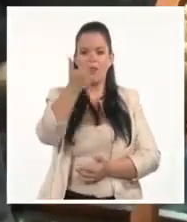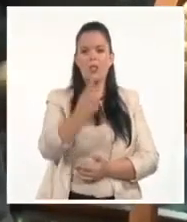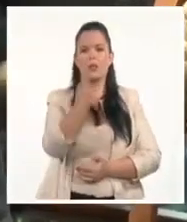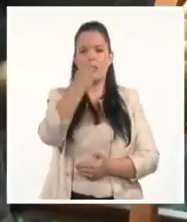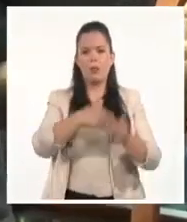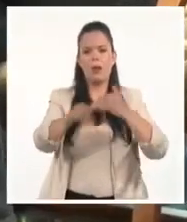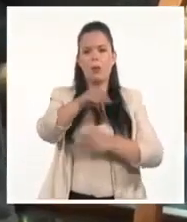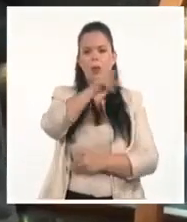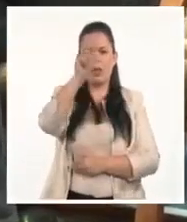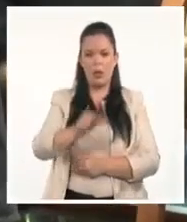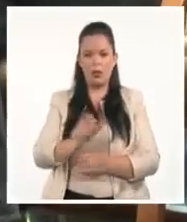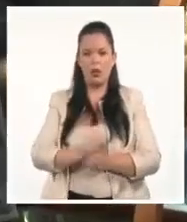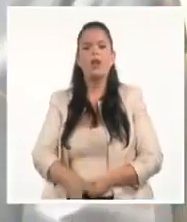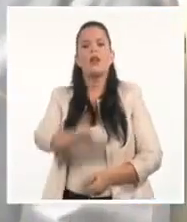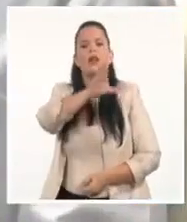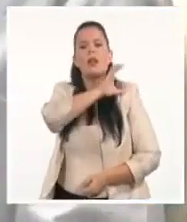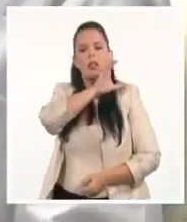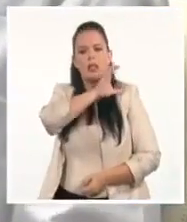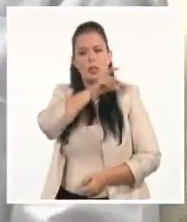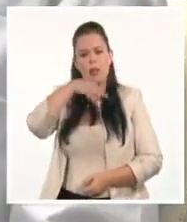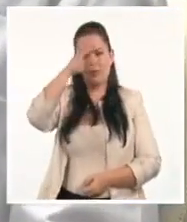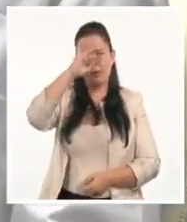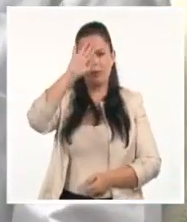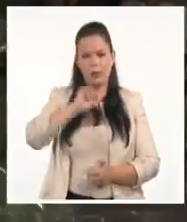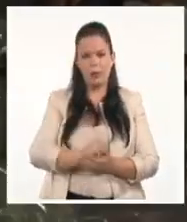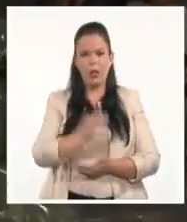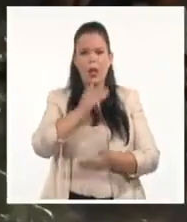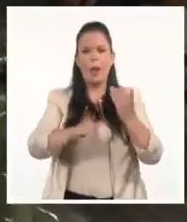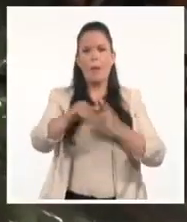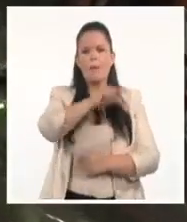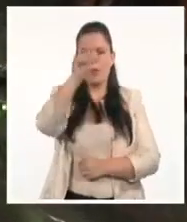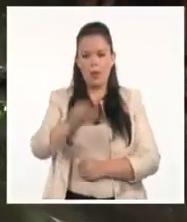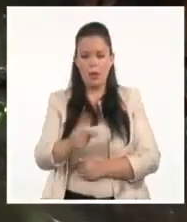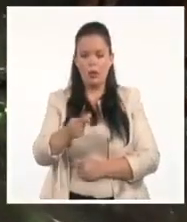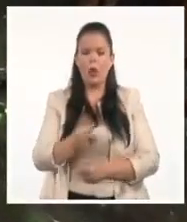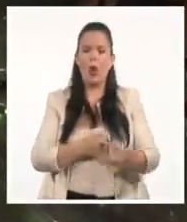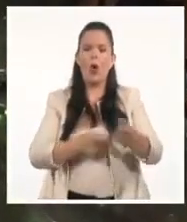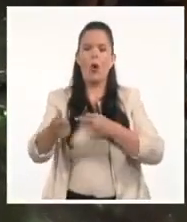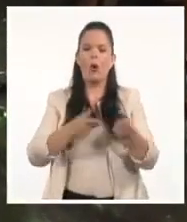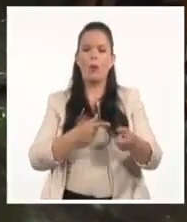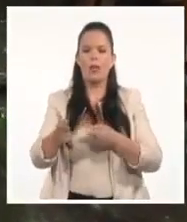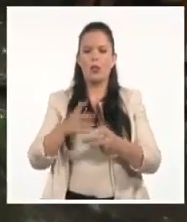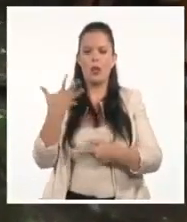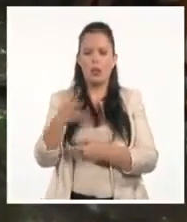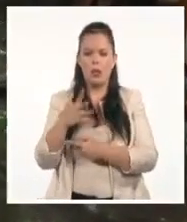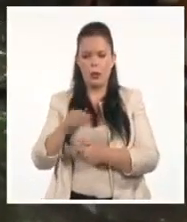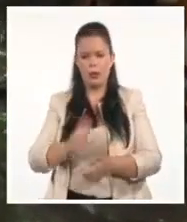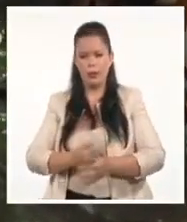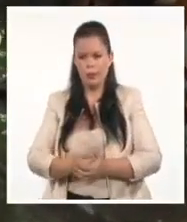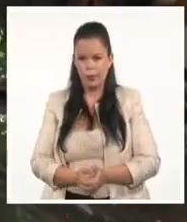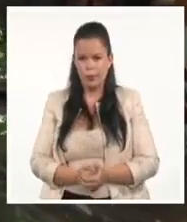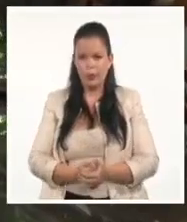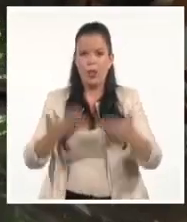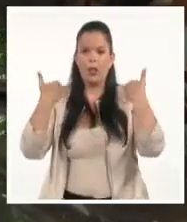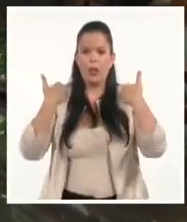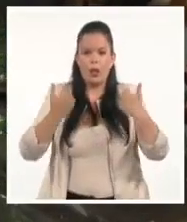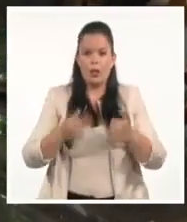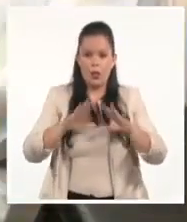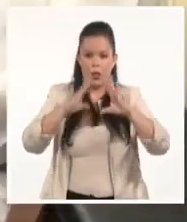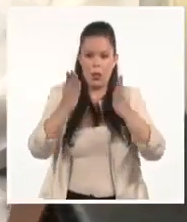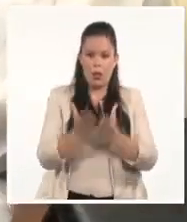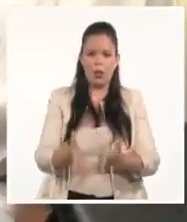Cabrisa Ruiz, el canciller Bruno Rodríguez Parrilla y el ministro de Comercio Exterior y la Inversión Extranjera Rodrigo Malmier Cadías, el director general de América Latina